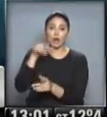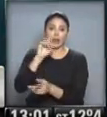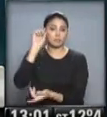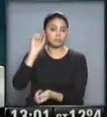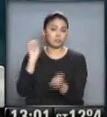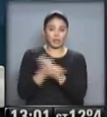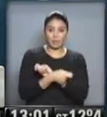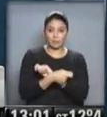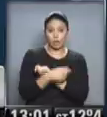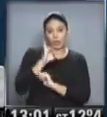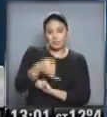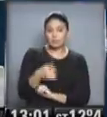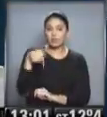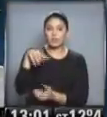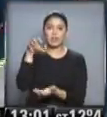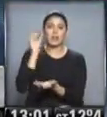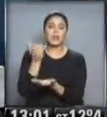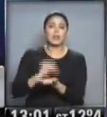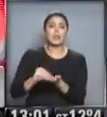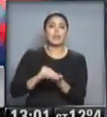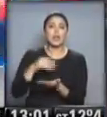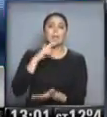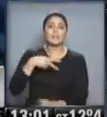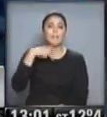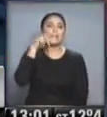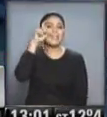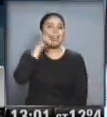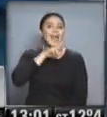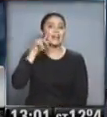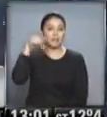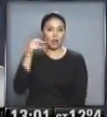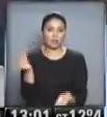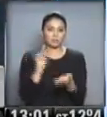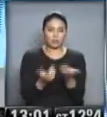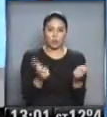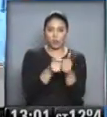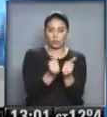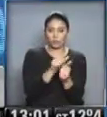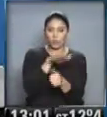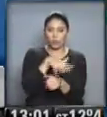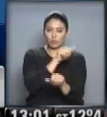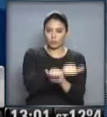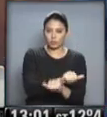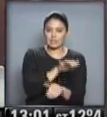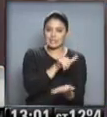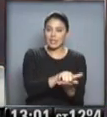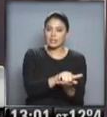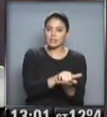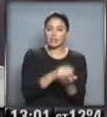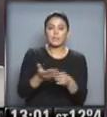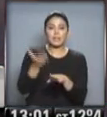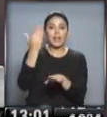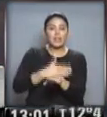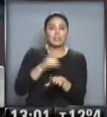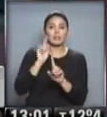evidentemente y pierri será el abogado de jorge maier y está reunido con él en ezeiza después de haber tenido una